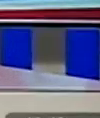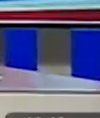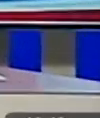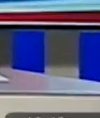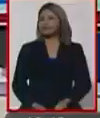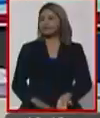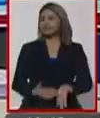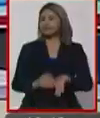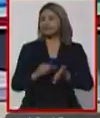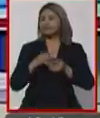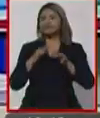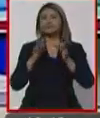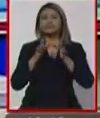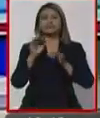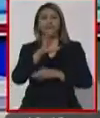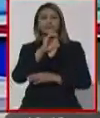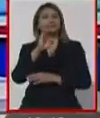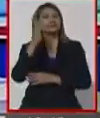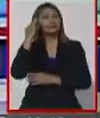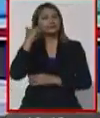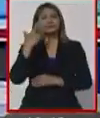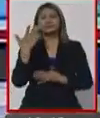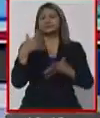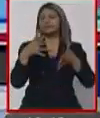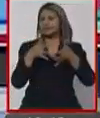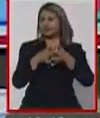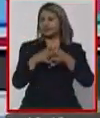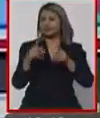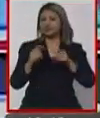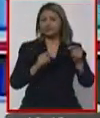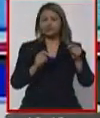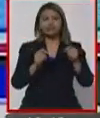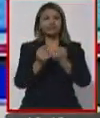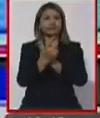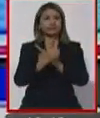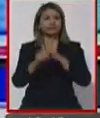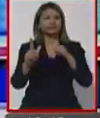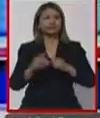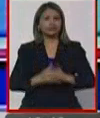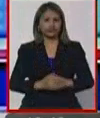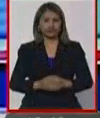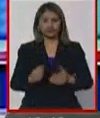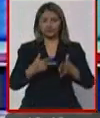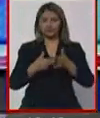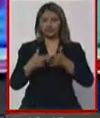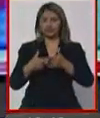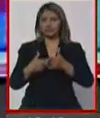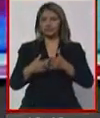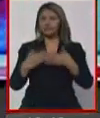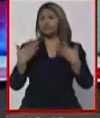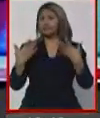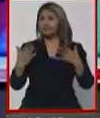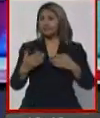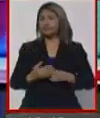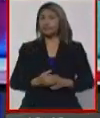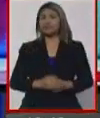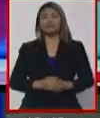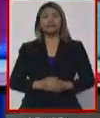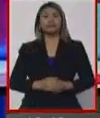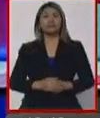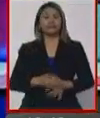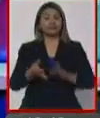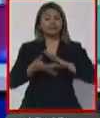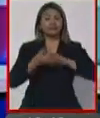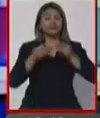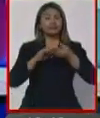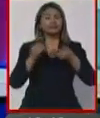Nos vamos en este momento hasta Cochabamba porque hay bloqueo del transporte libre. En la terminal de buses se encuentra Jaycee Alanes. Usted